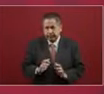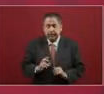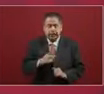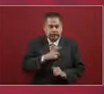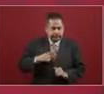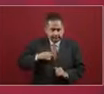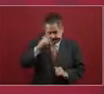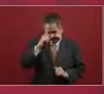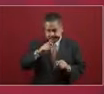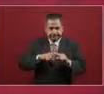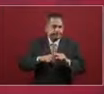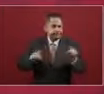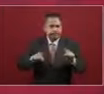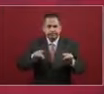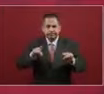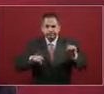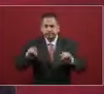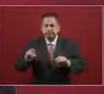debíamos diferenciar